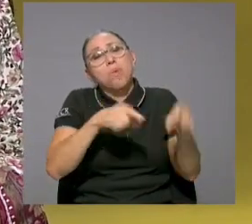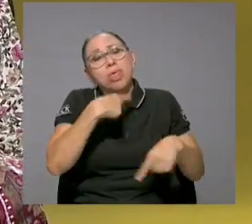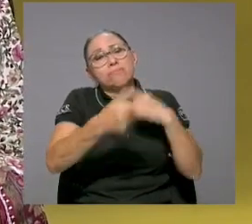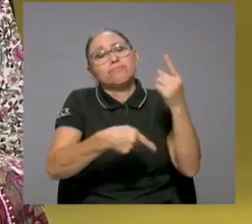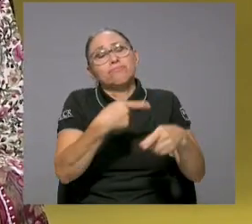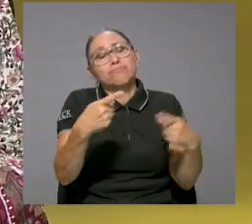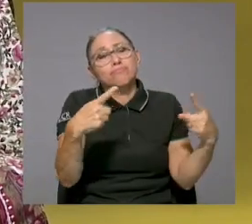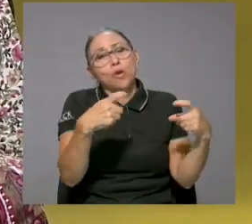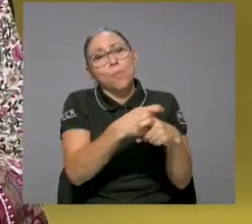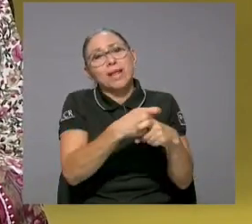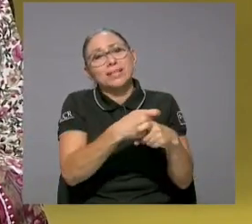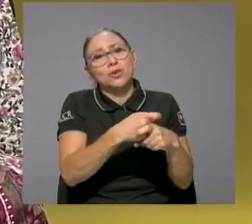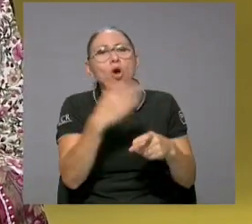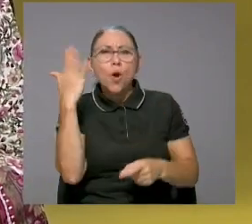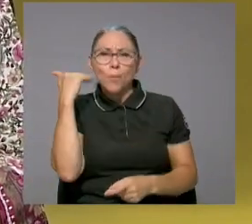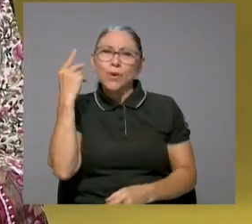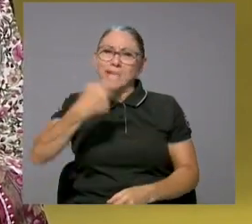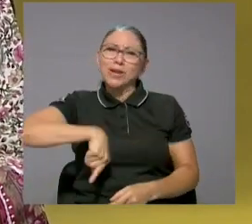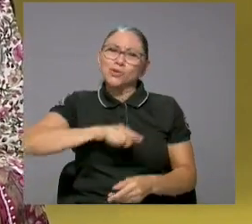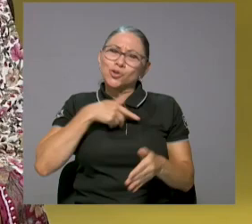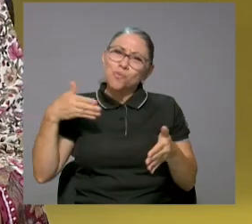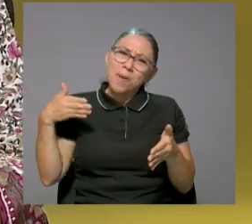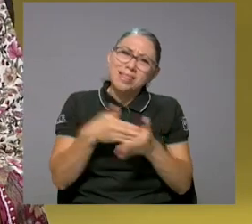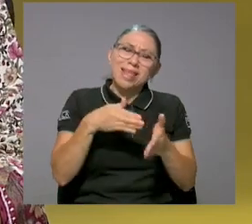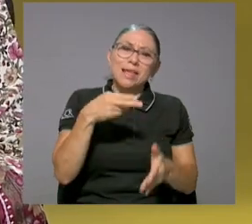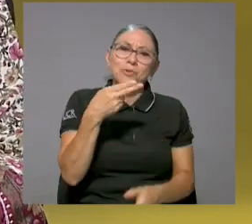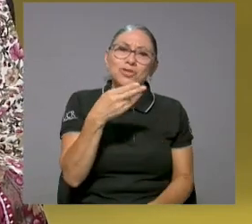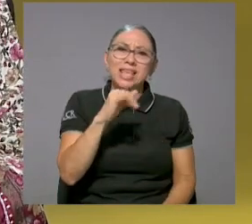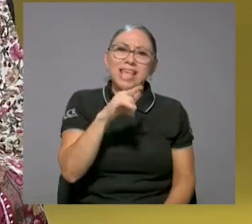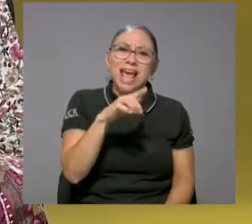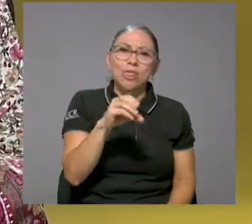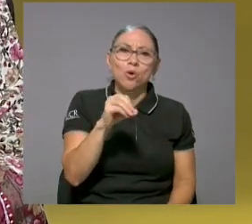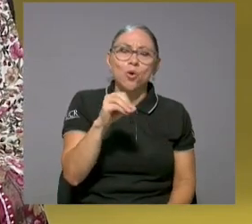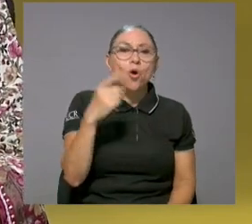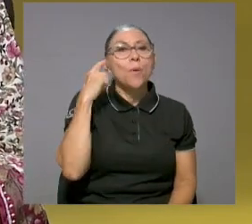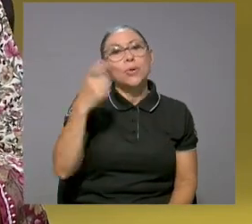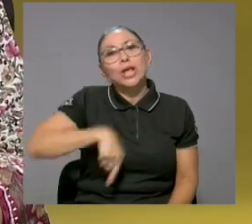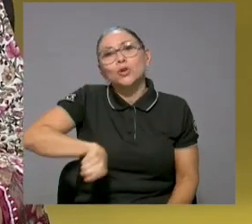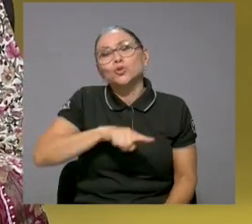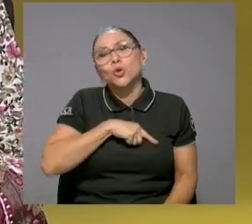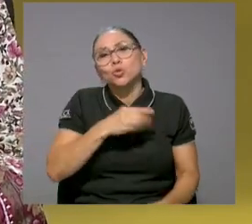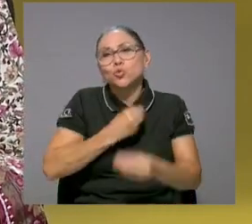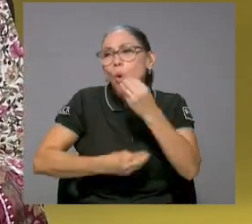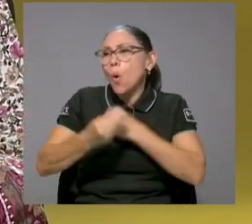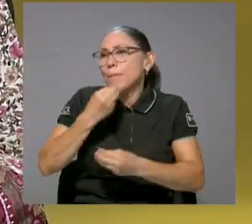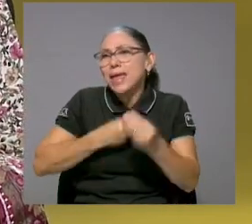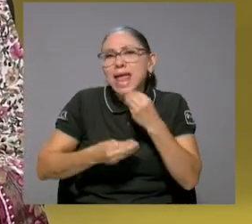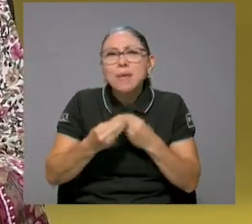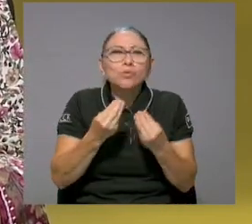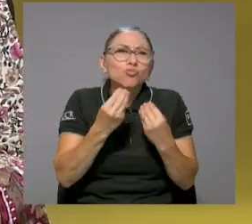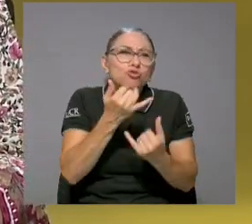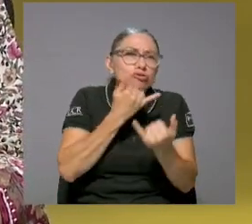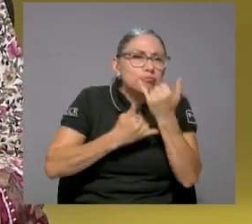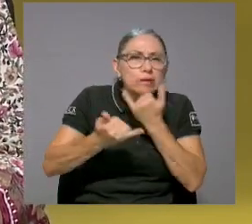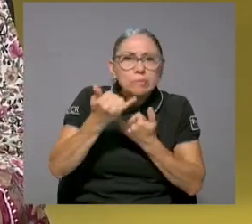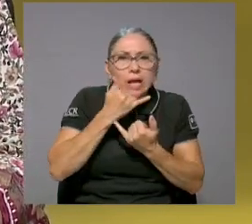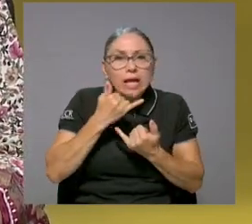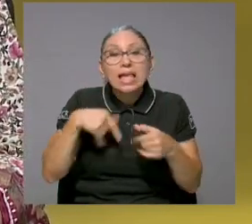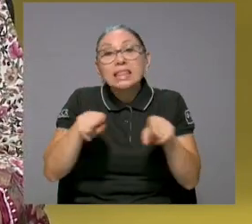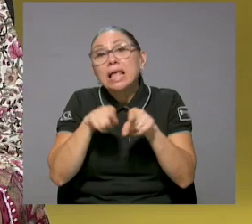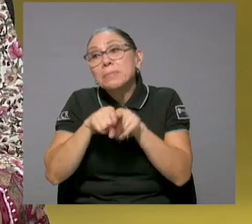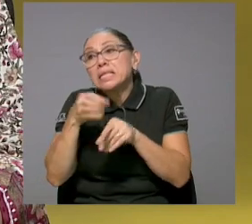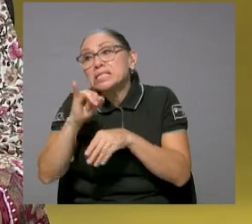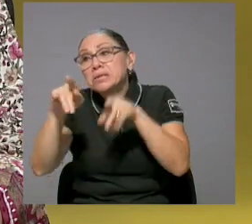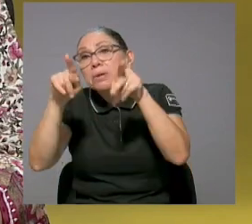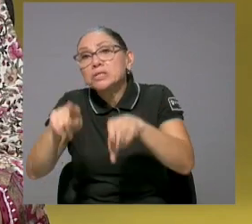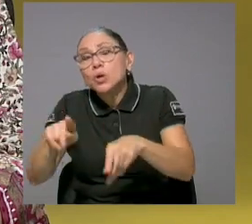por qué digo que lo maltratamos? Bueno, no necesariamente comemos como tenemos que comer. Si ingerimos alcohol, pues cada